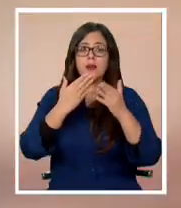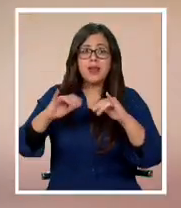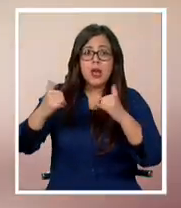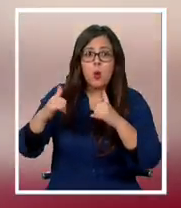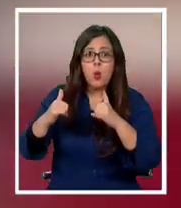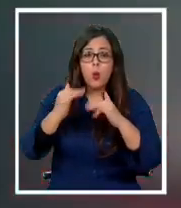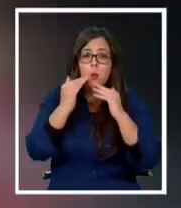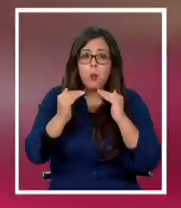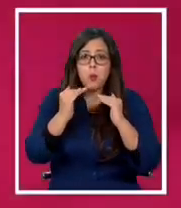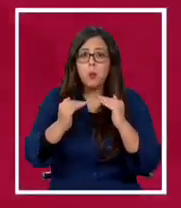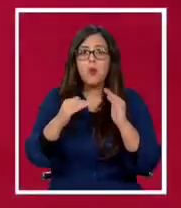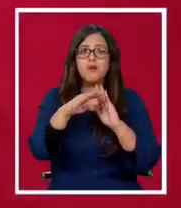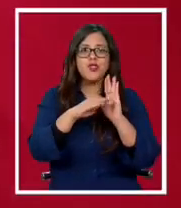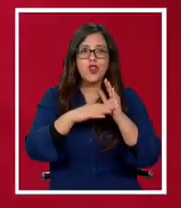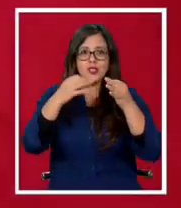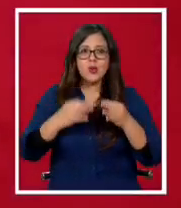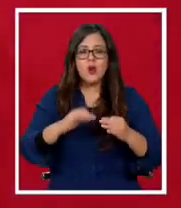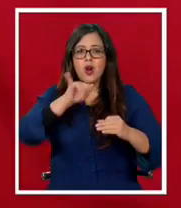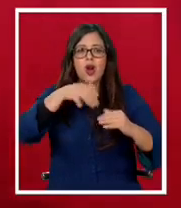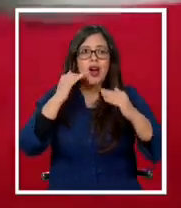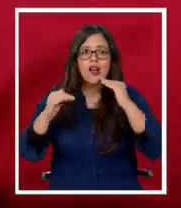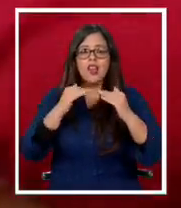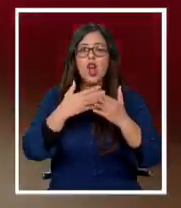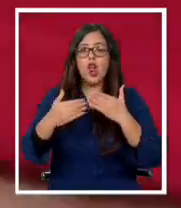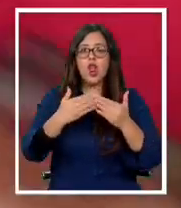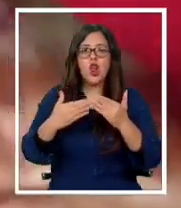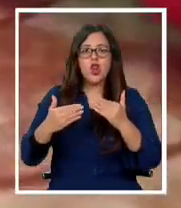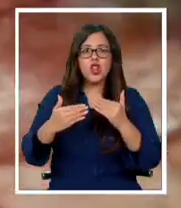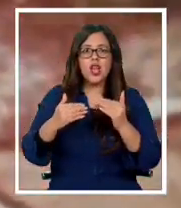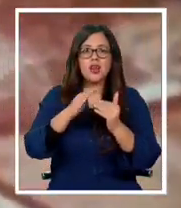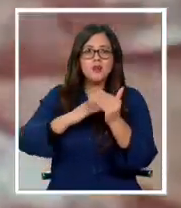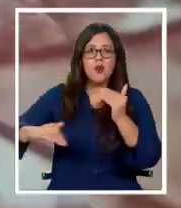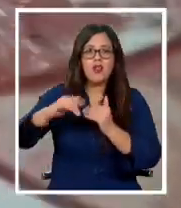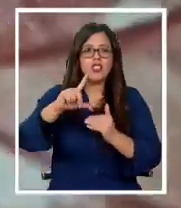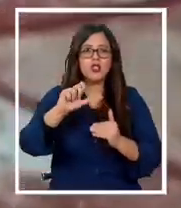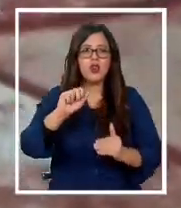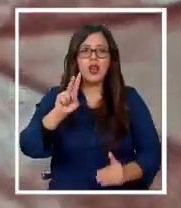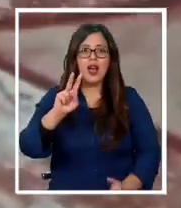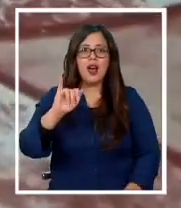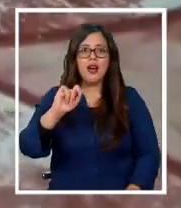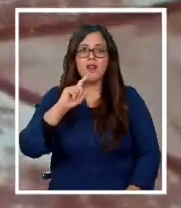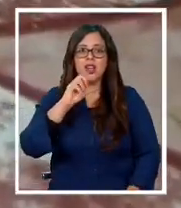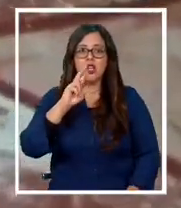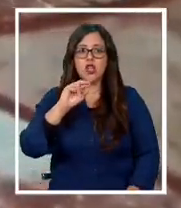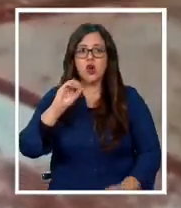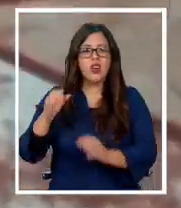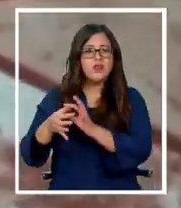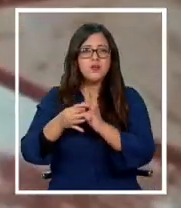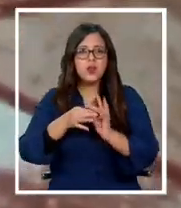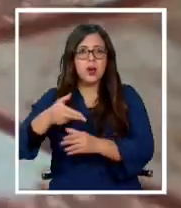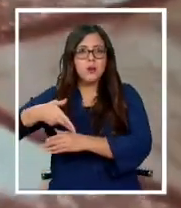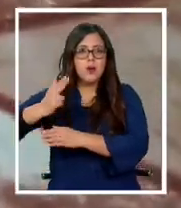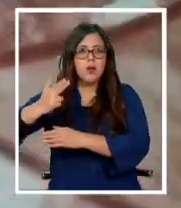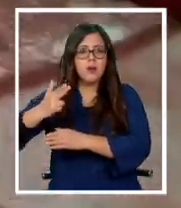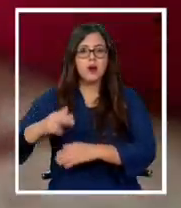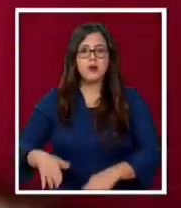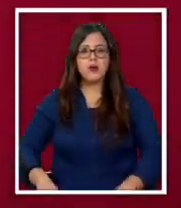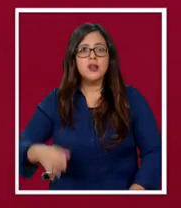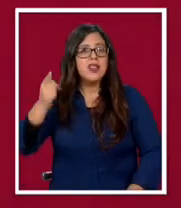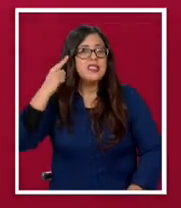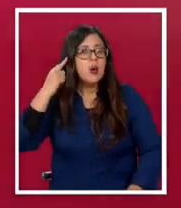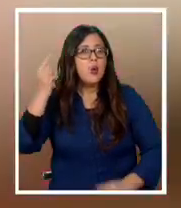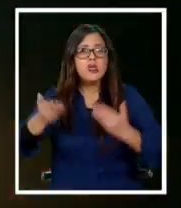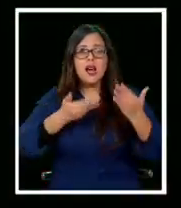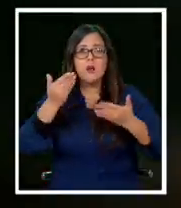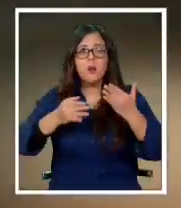infantil. Protocolo de seguridad de un jardín de la población La Victoria en medio de una balacera. Dígamelo, conejito.